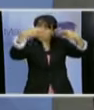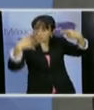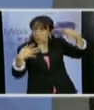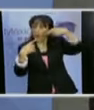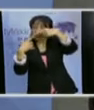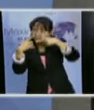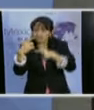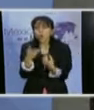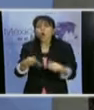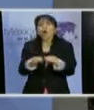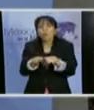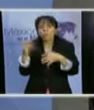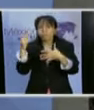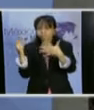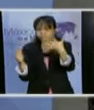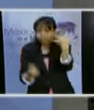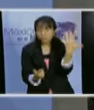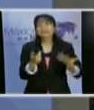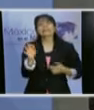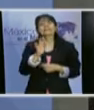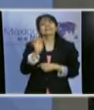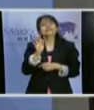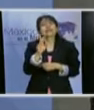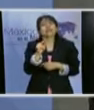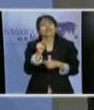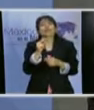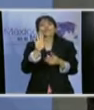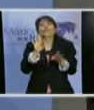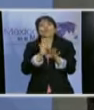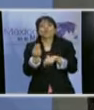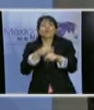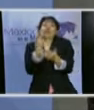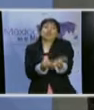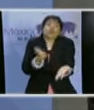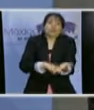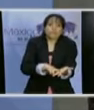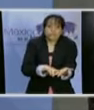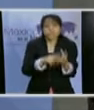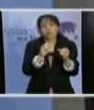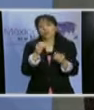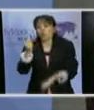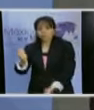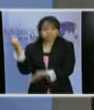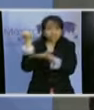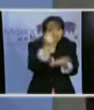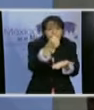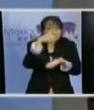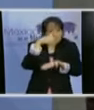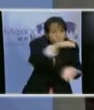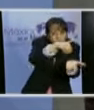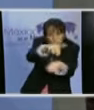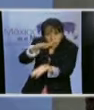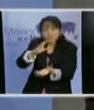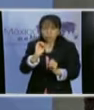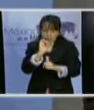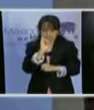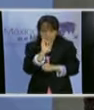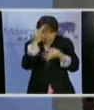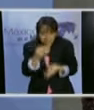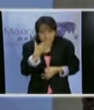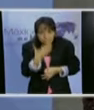decir, evitar las duplicaciones, vincular los indicadores con presupuesto, generar planes de desarrollo